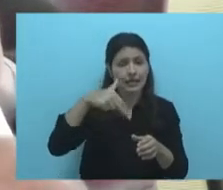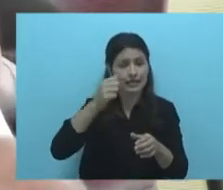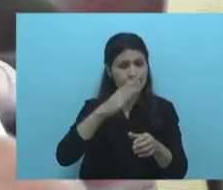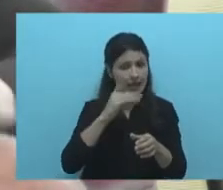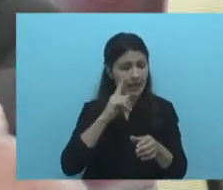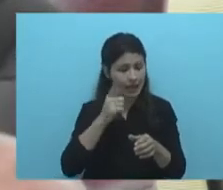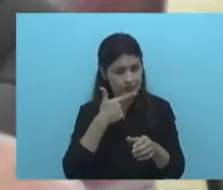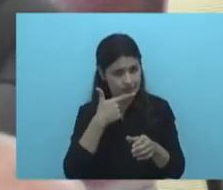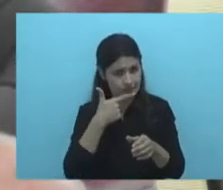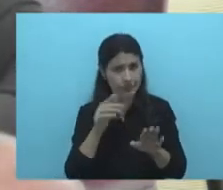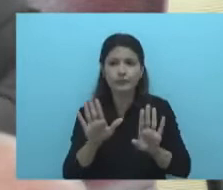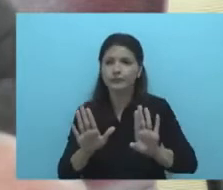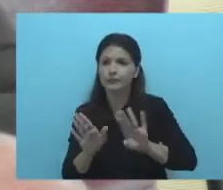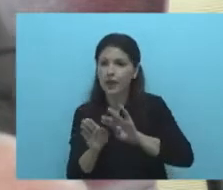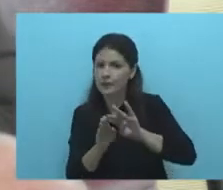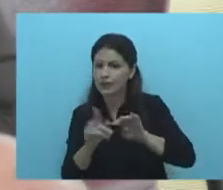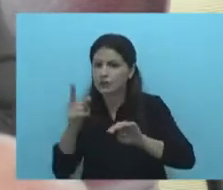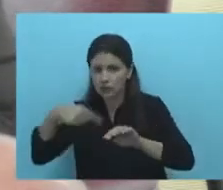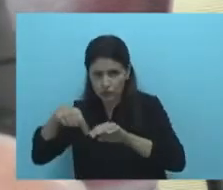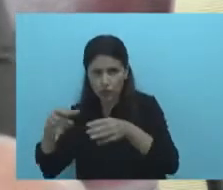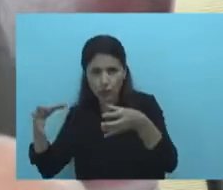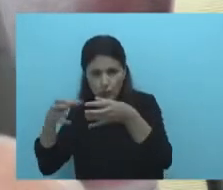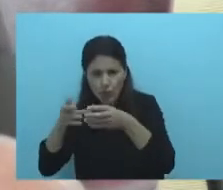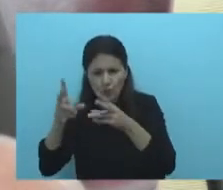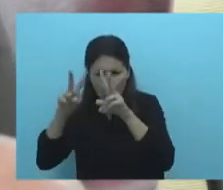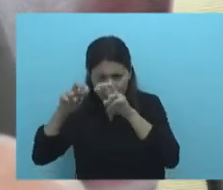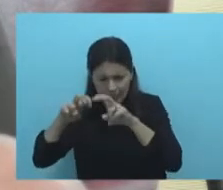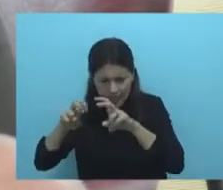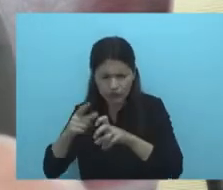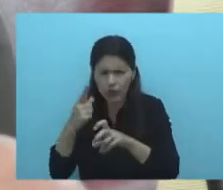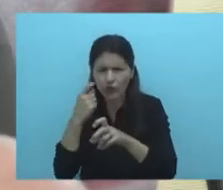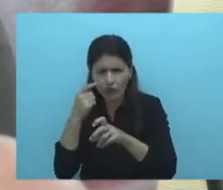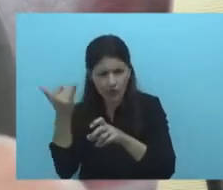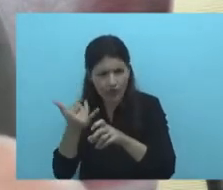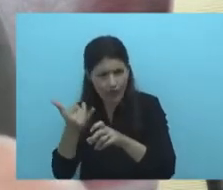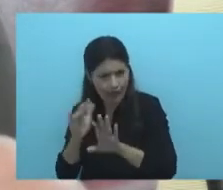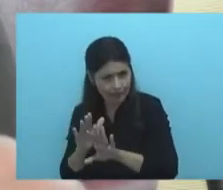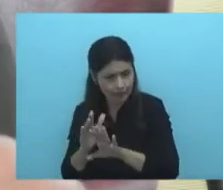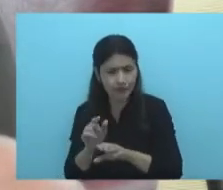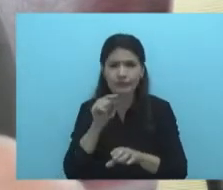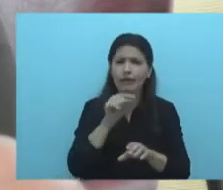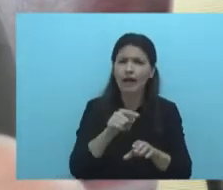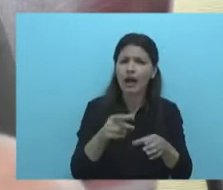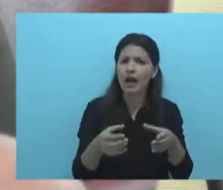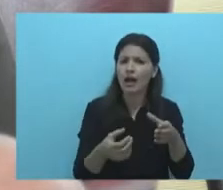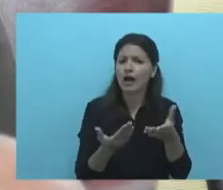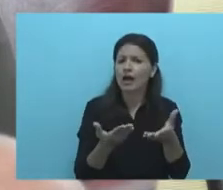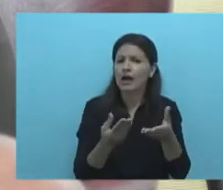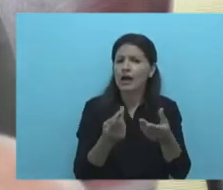Investigación y Desarrollo de Cannabis Medicinal de Santa Fe, cuando dice quiénes pueden inscribirse